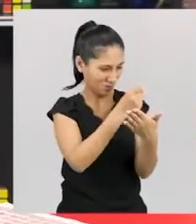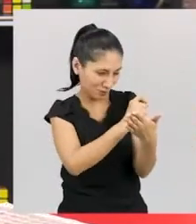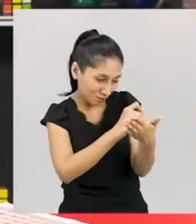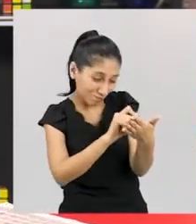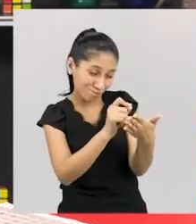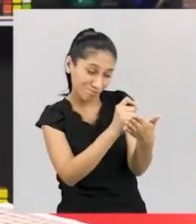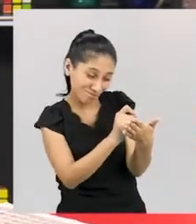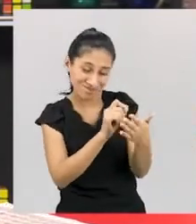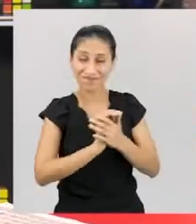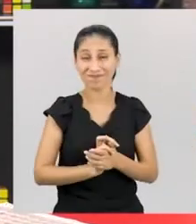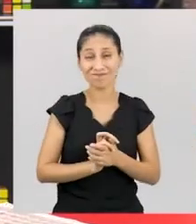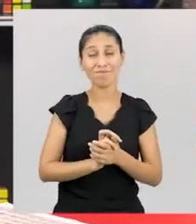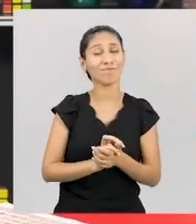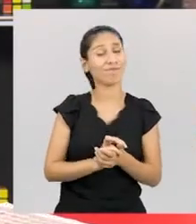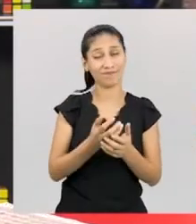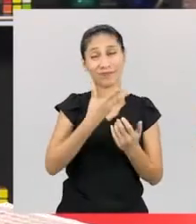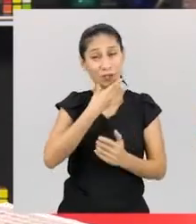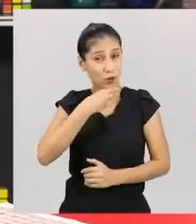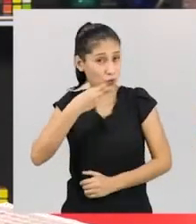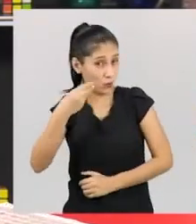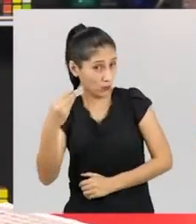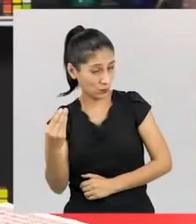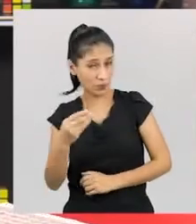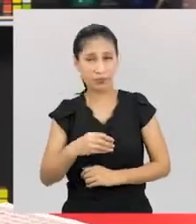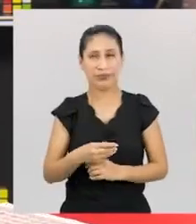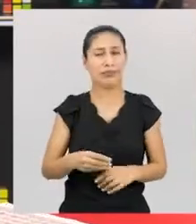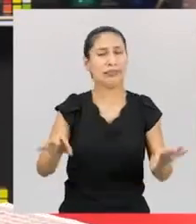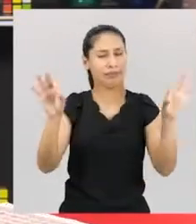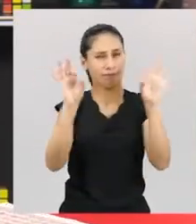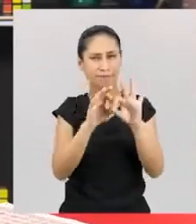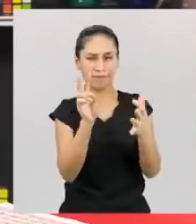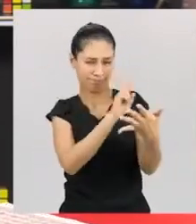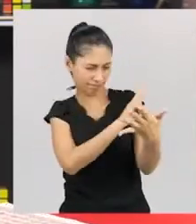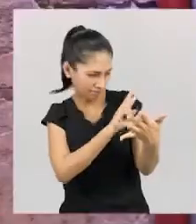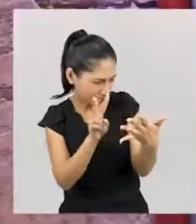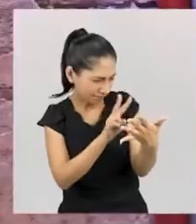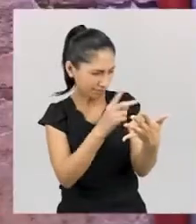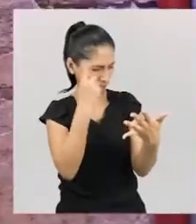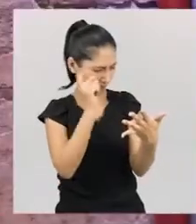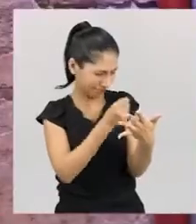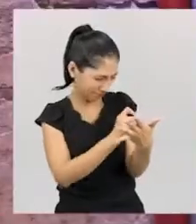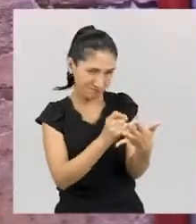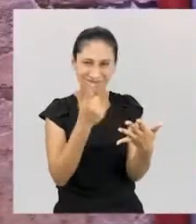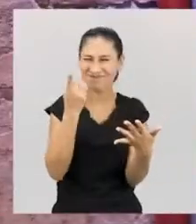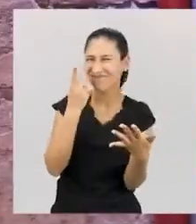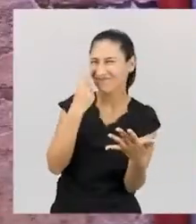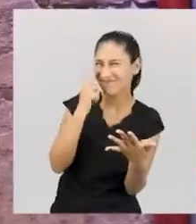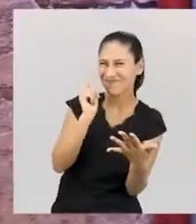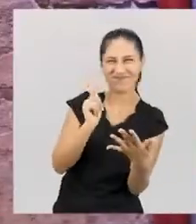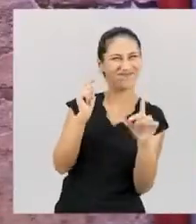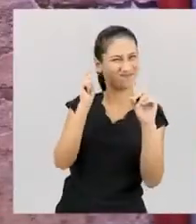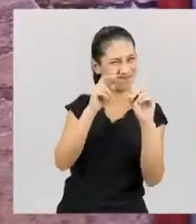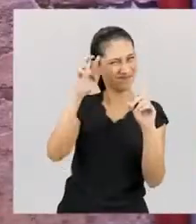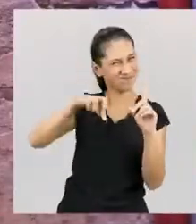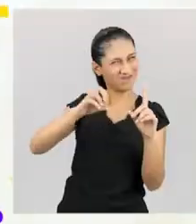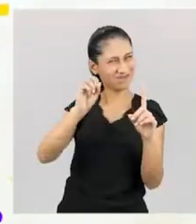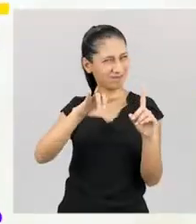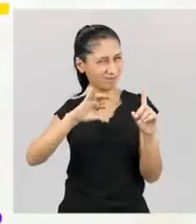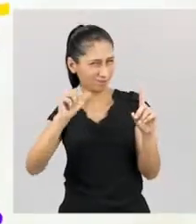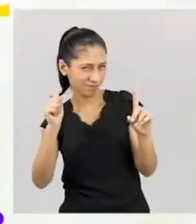Los alumnos han de invertir mucho tiempo enfrentándose a ellos. ¡Qué conocido se me hizo ese